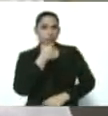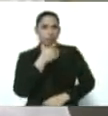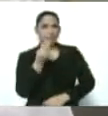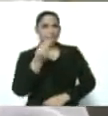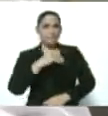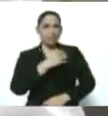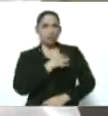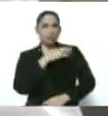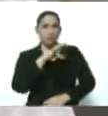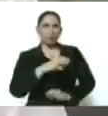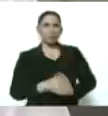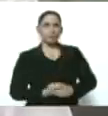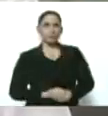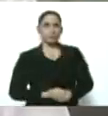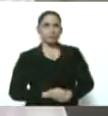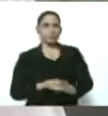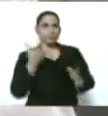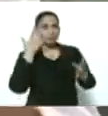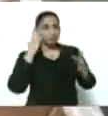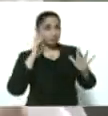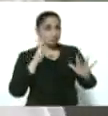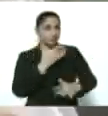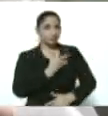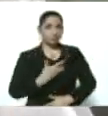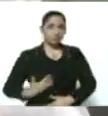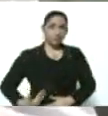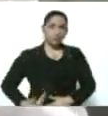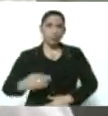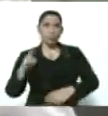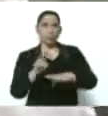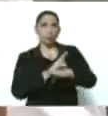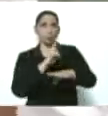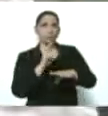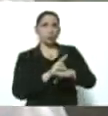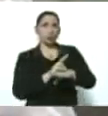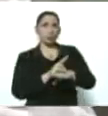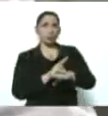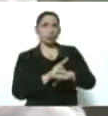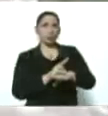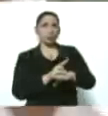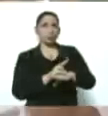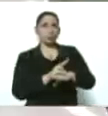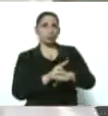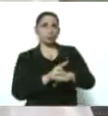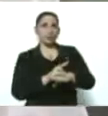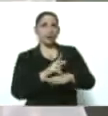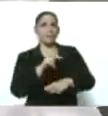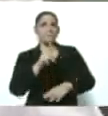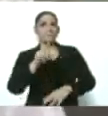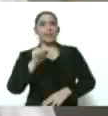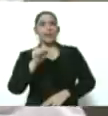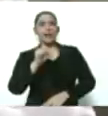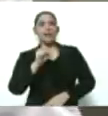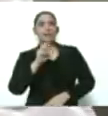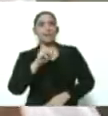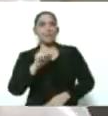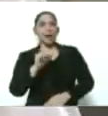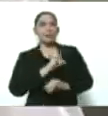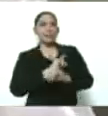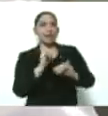más soberano, es la posibilidad, presidente, que hay utilizar el plasma de aquellos pacientes que ya superaron la